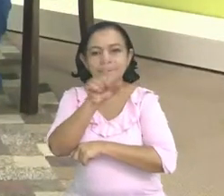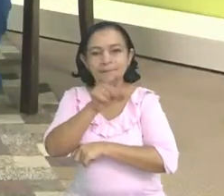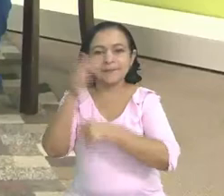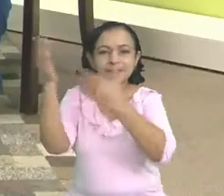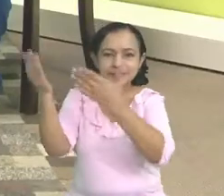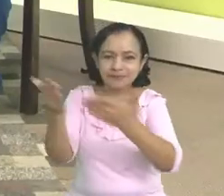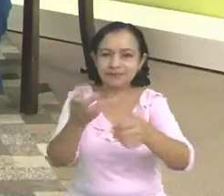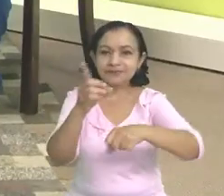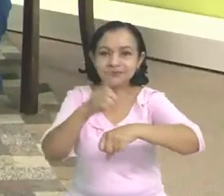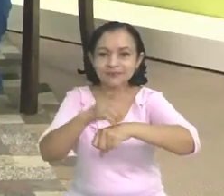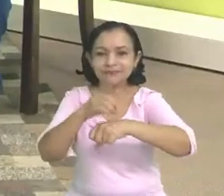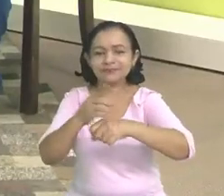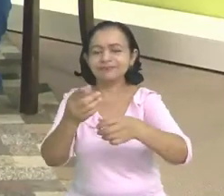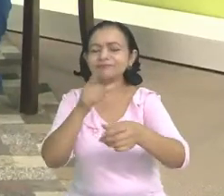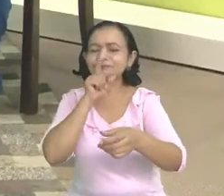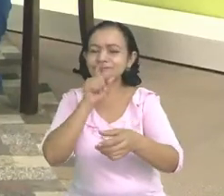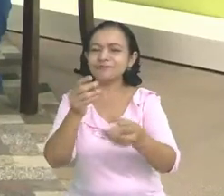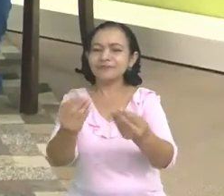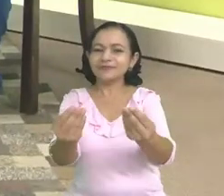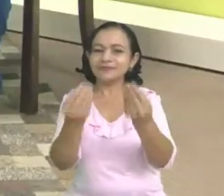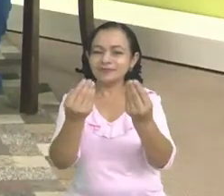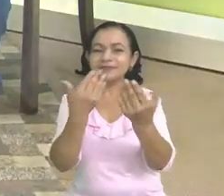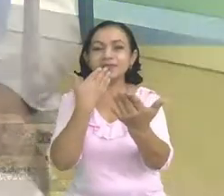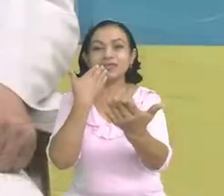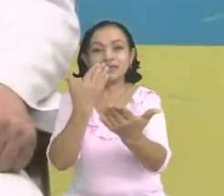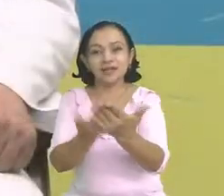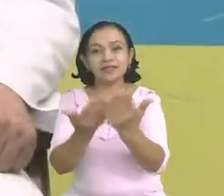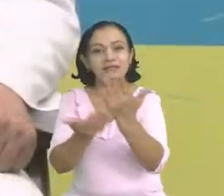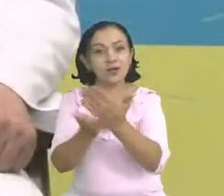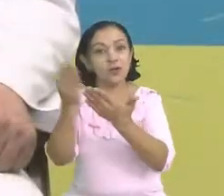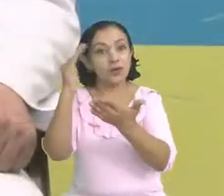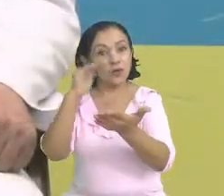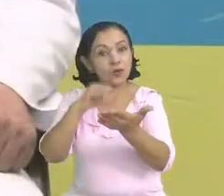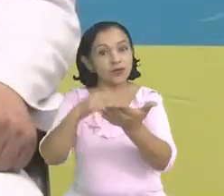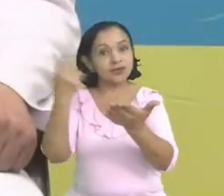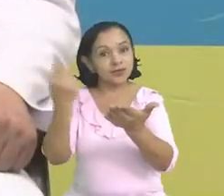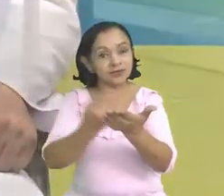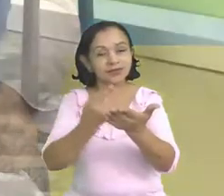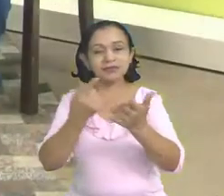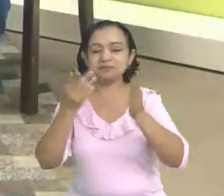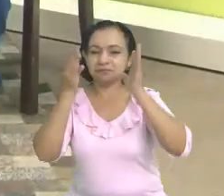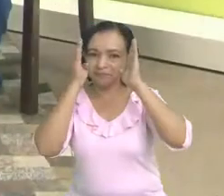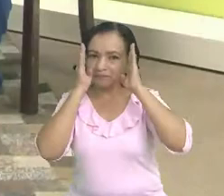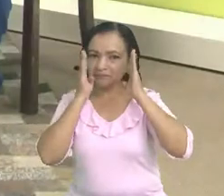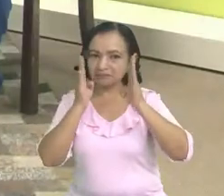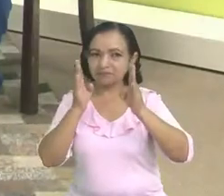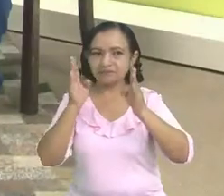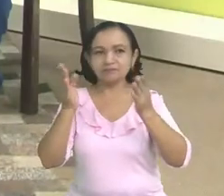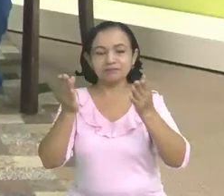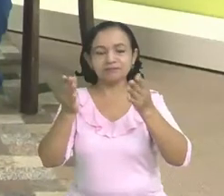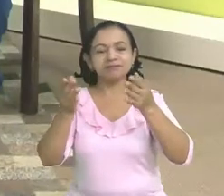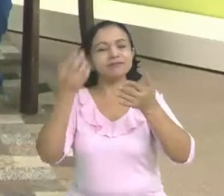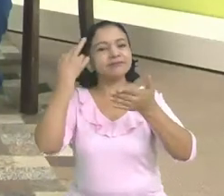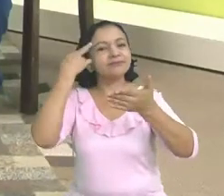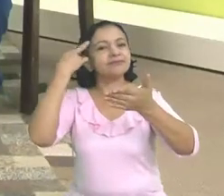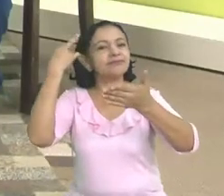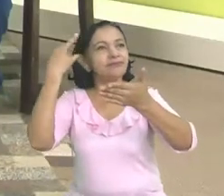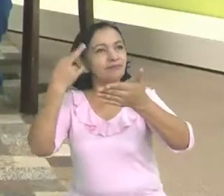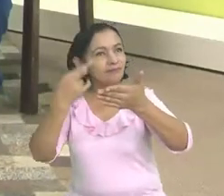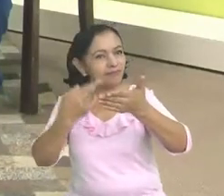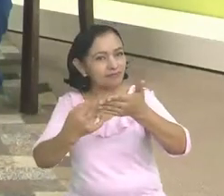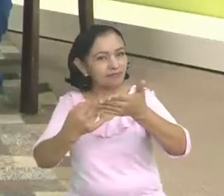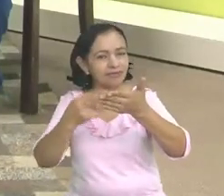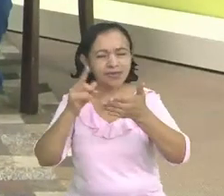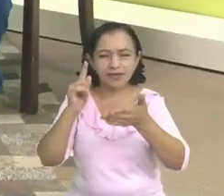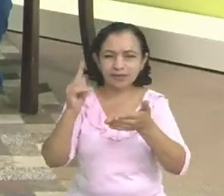doctor, mucho gusto. Muchas gracias, pues, por invitarme nuevamente y, bueno, estamos para servirle. En primer lugar, repasemos, ¿va? Ya todo el mundo, yo